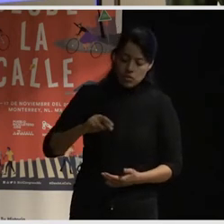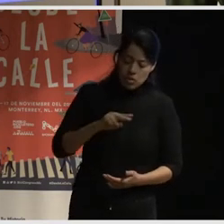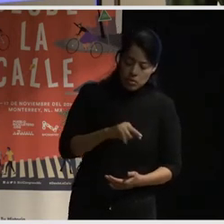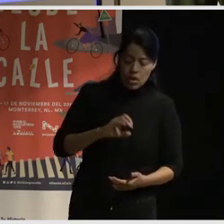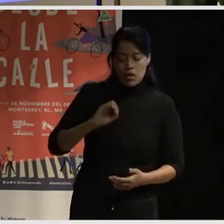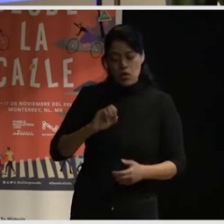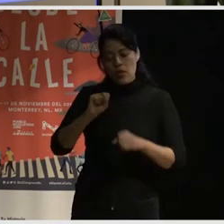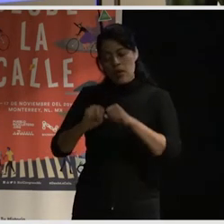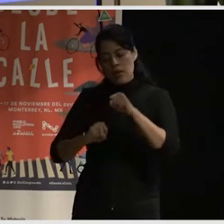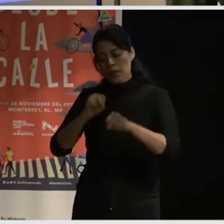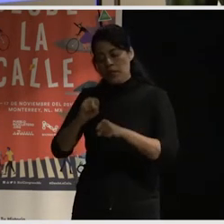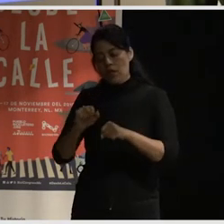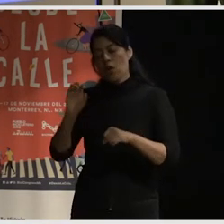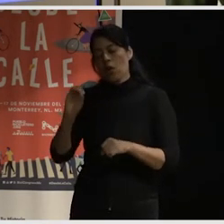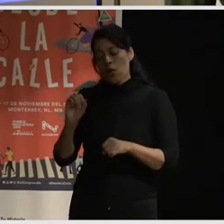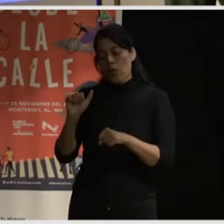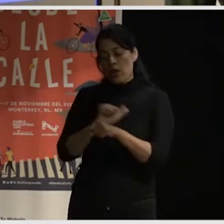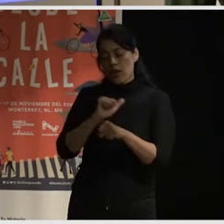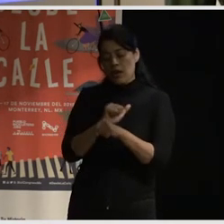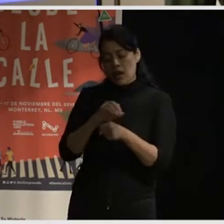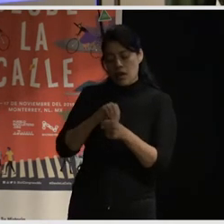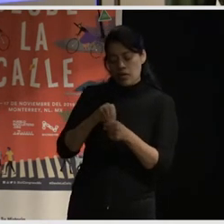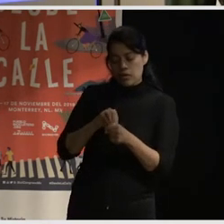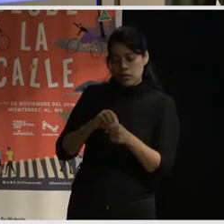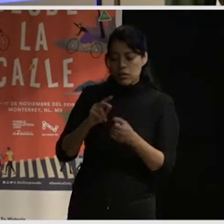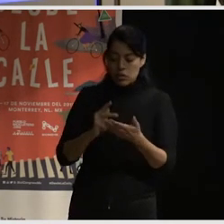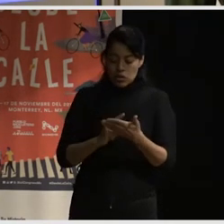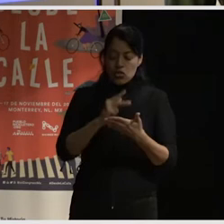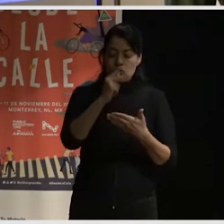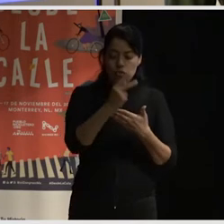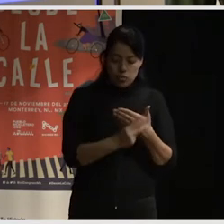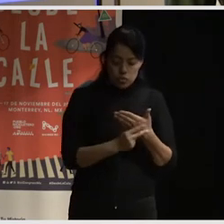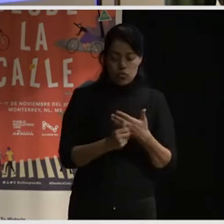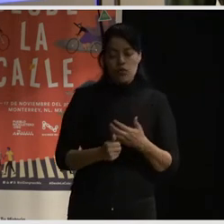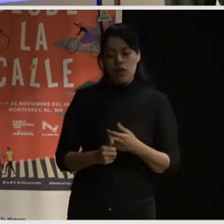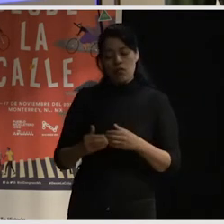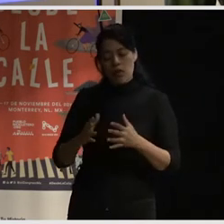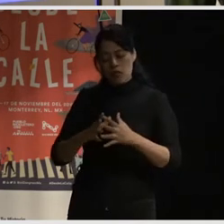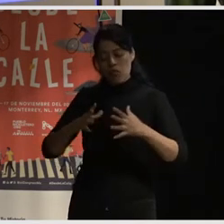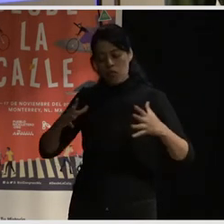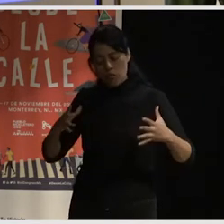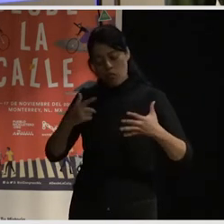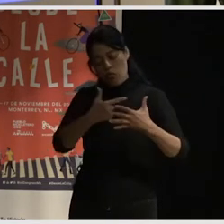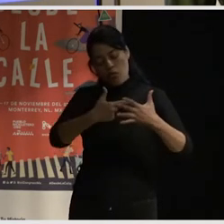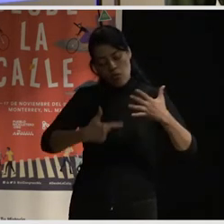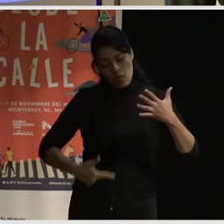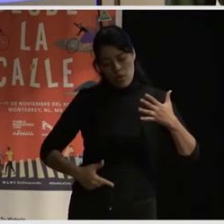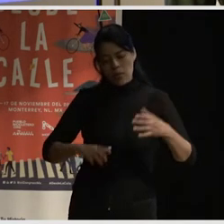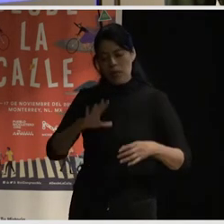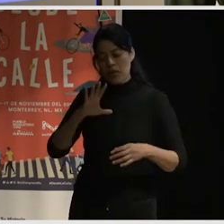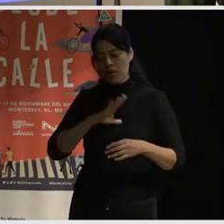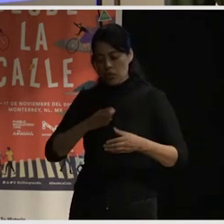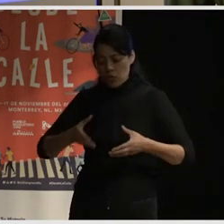o en carpool se hizo un programa este muy amplio para que se hiciera un carril